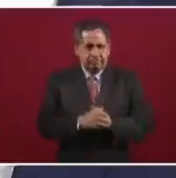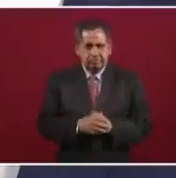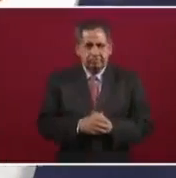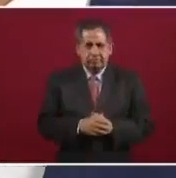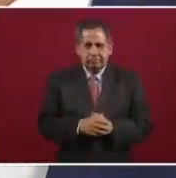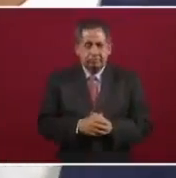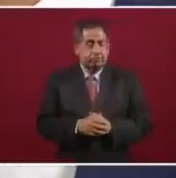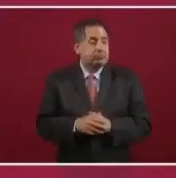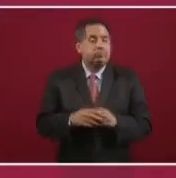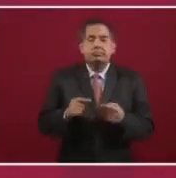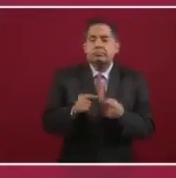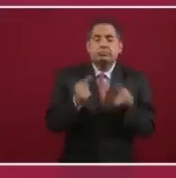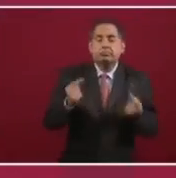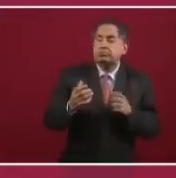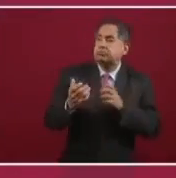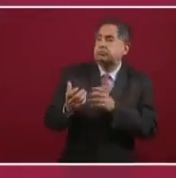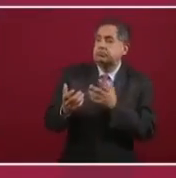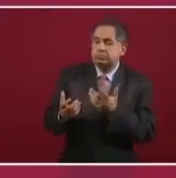los opositores